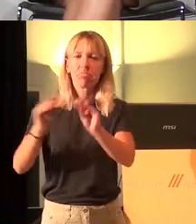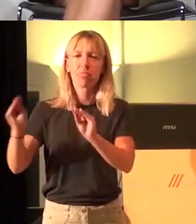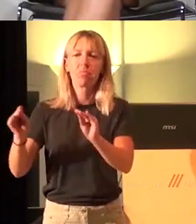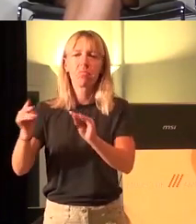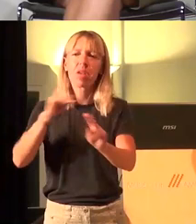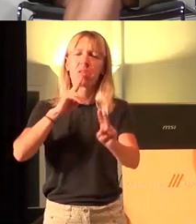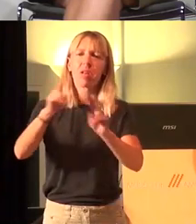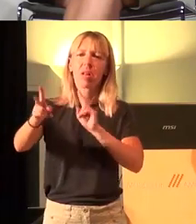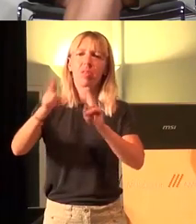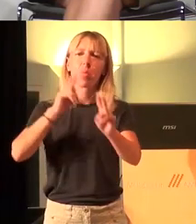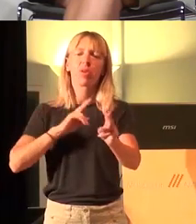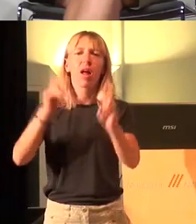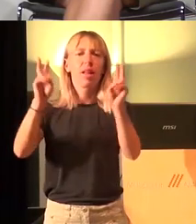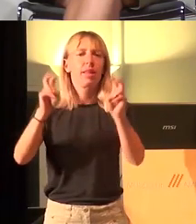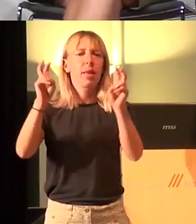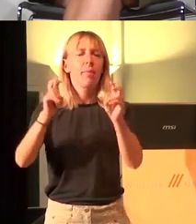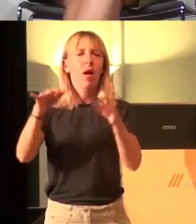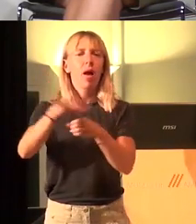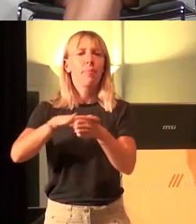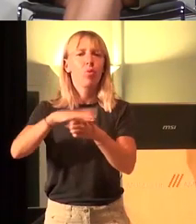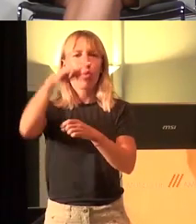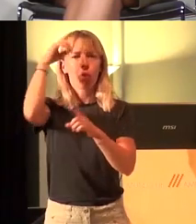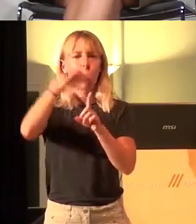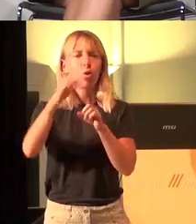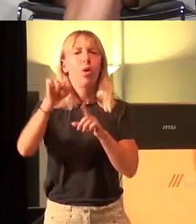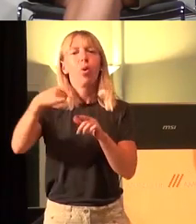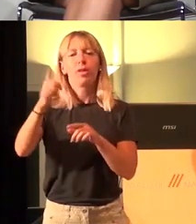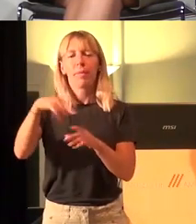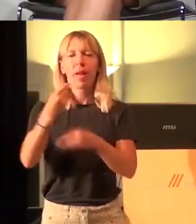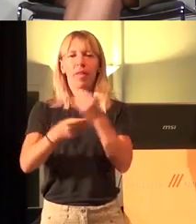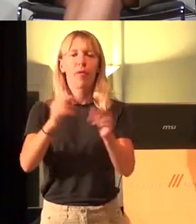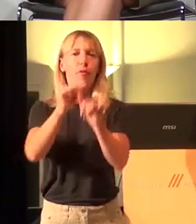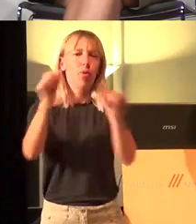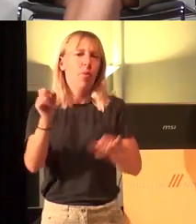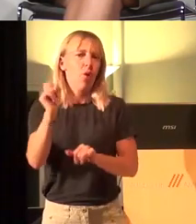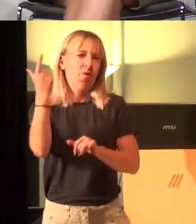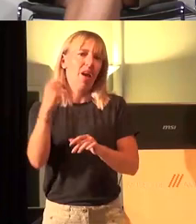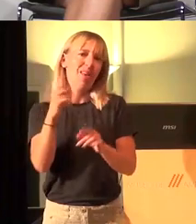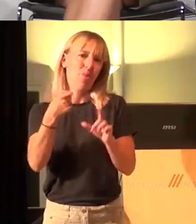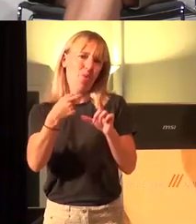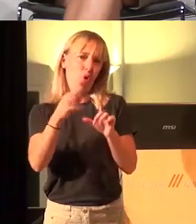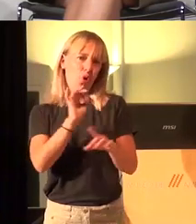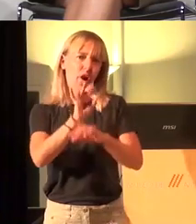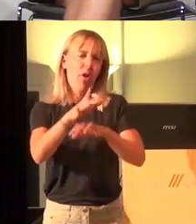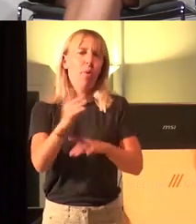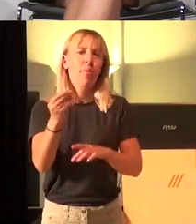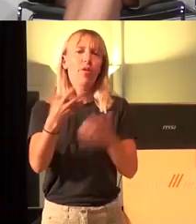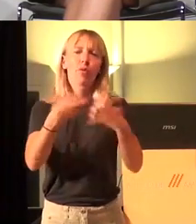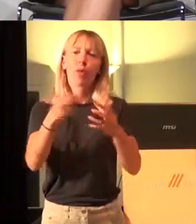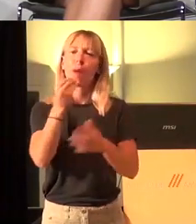tiene una respuesta al ámbito cultural. Luego también se hace de manera oficial por correo, pero la que funciona